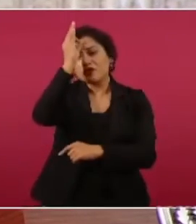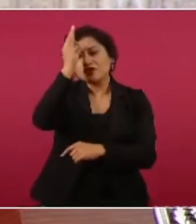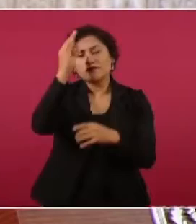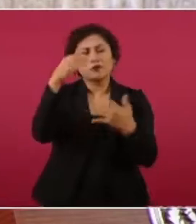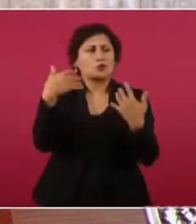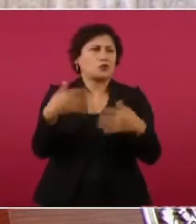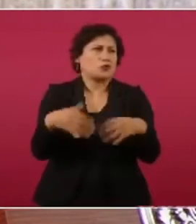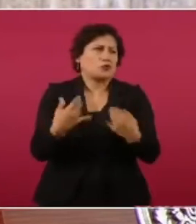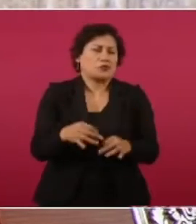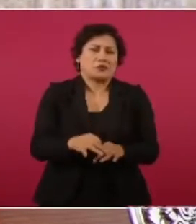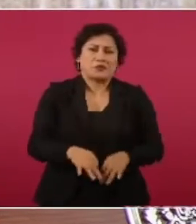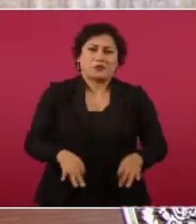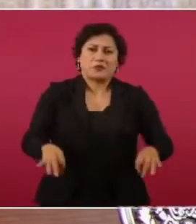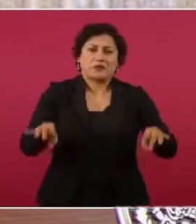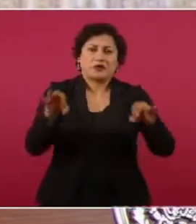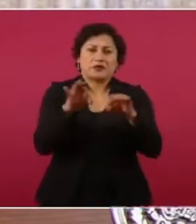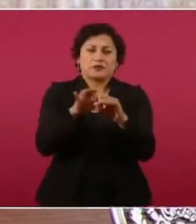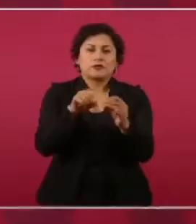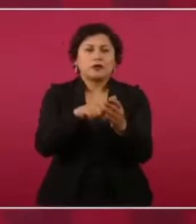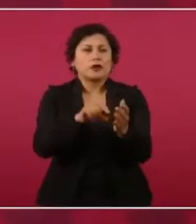importantísimos. Tiene uno sobre la moral